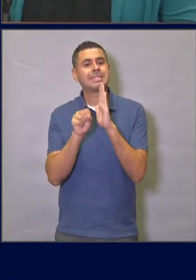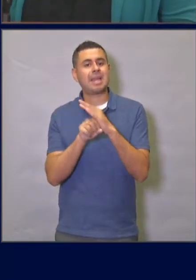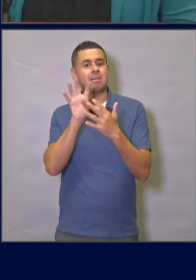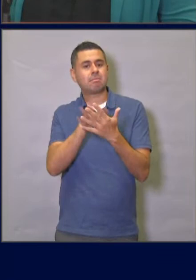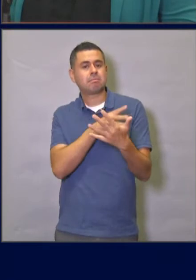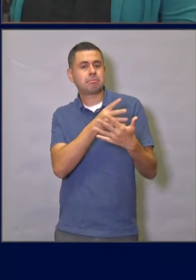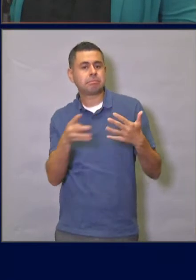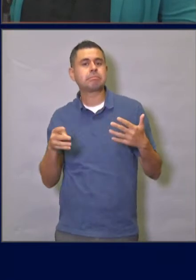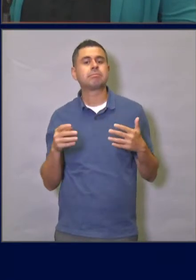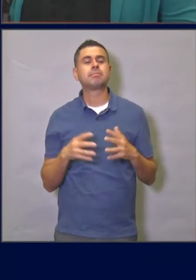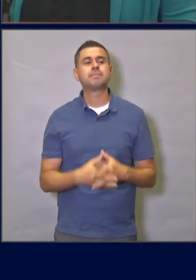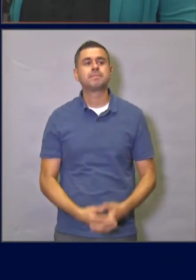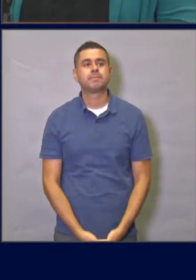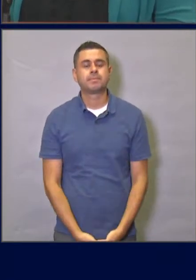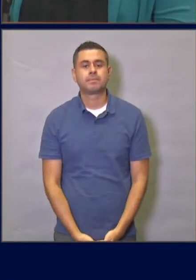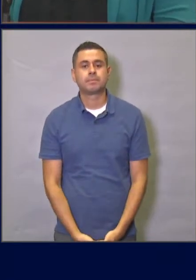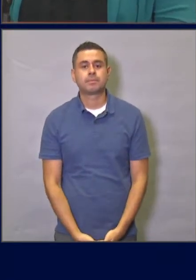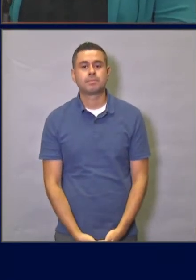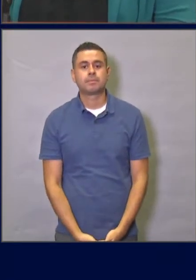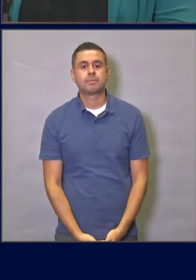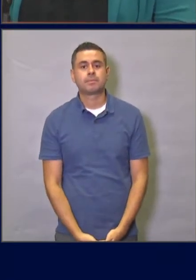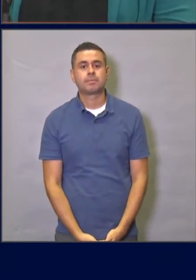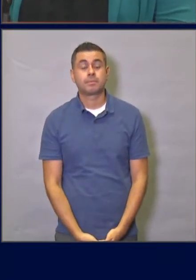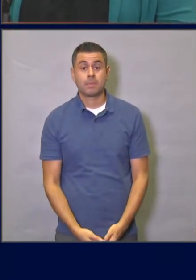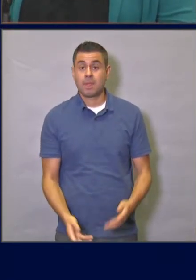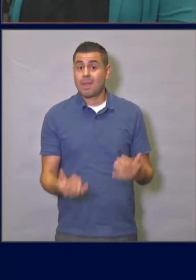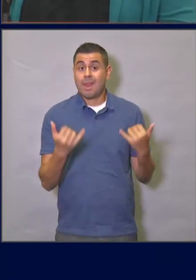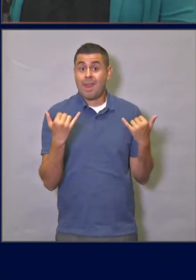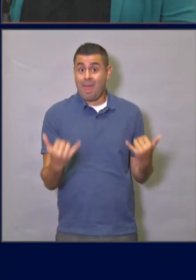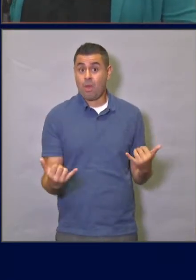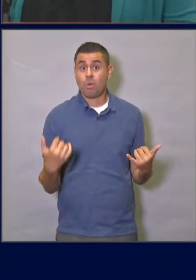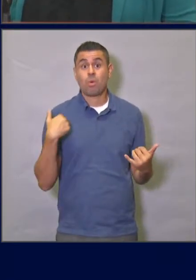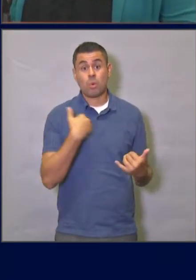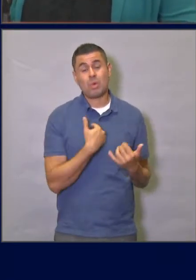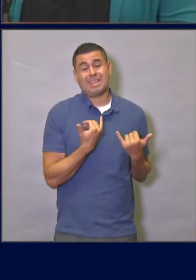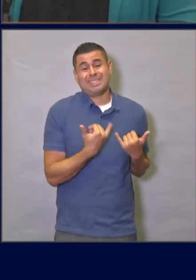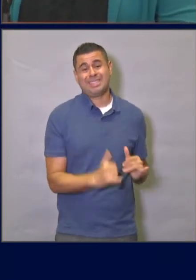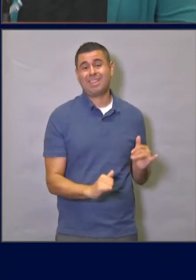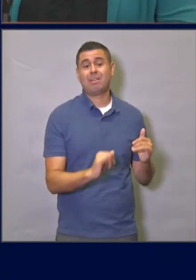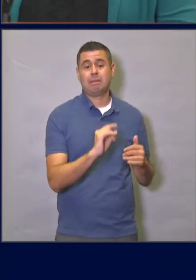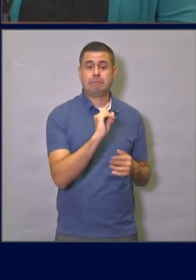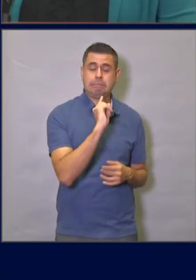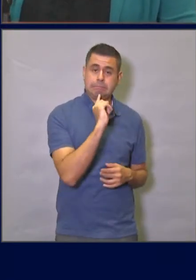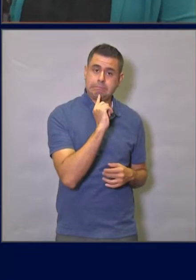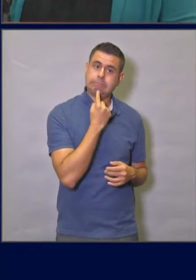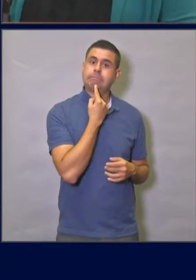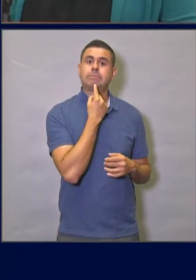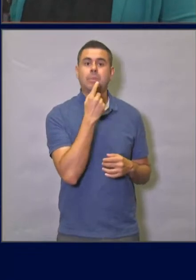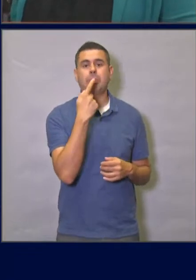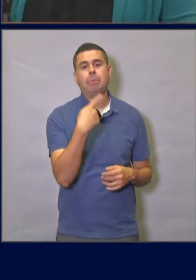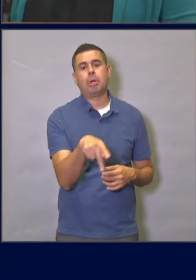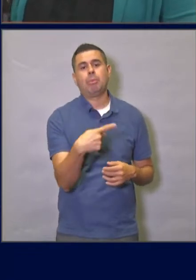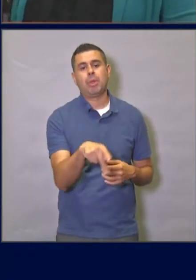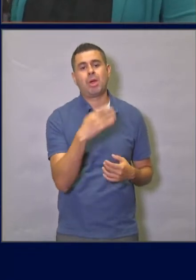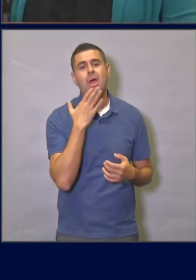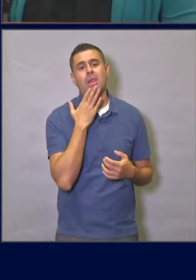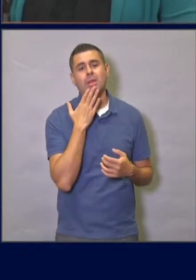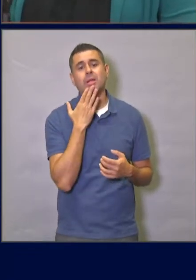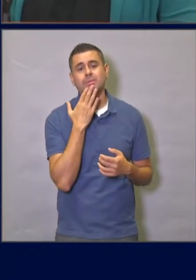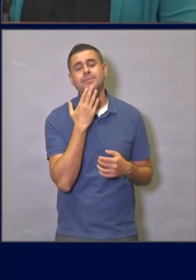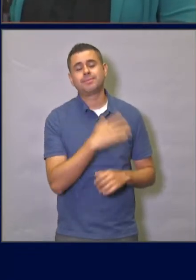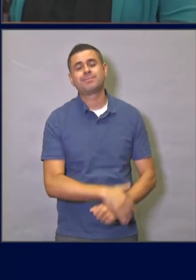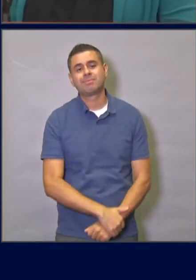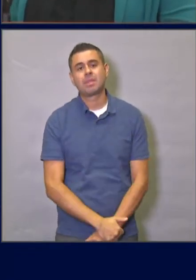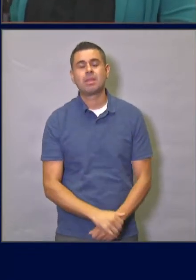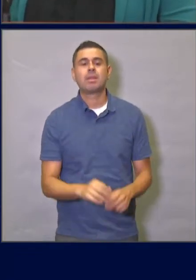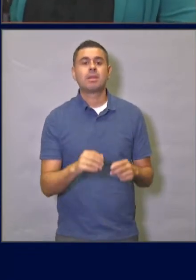En este momento, el condado de Los Ángeles sigue en el nivel 1, el nivel color morado, debido a nuestra tasa